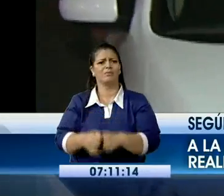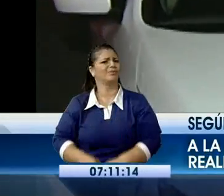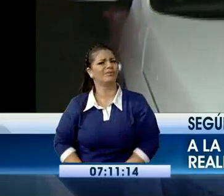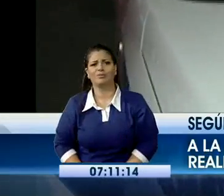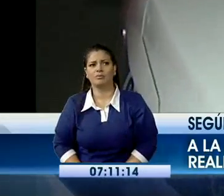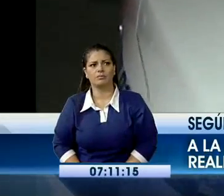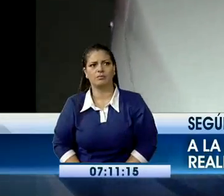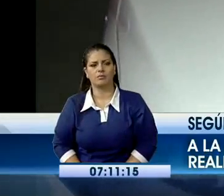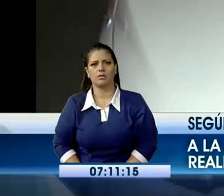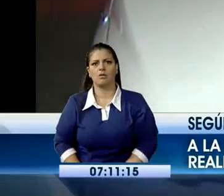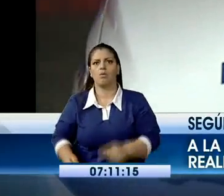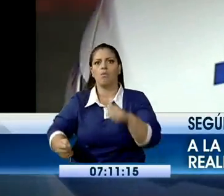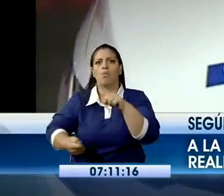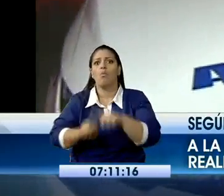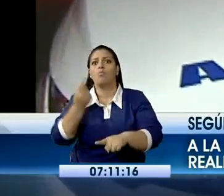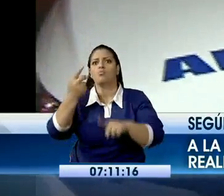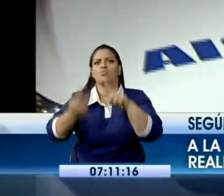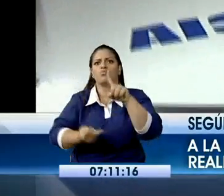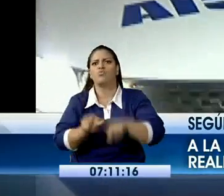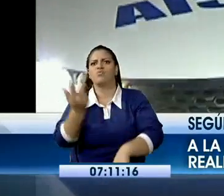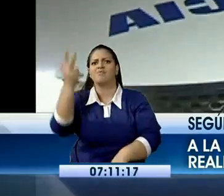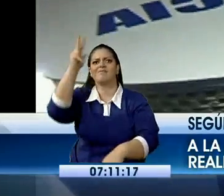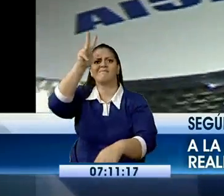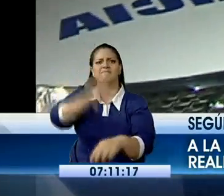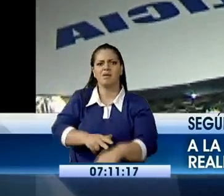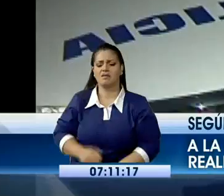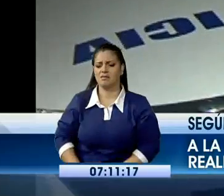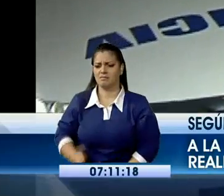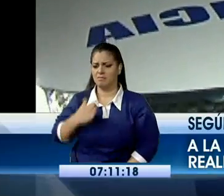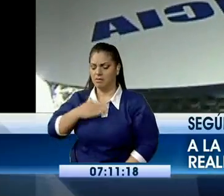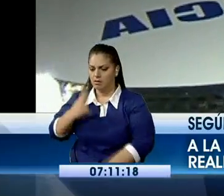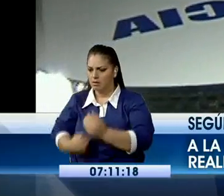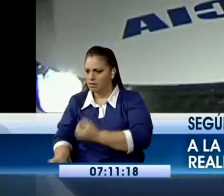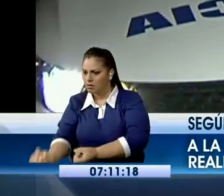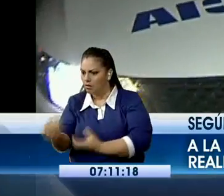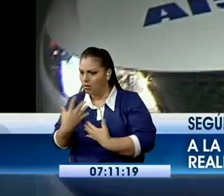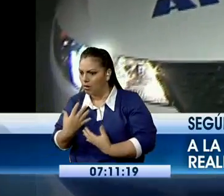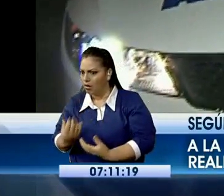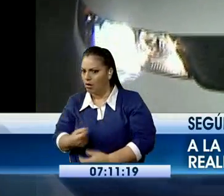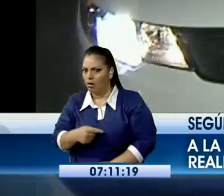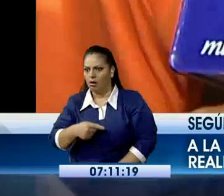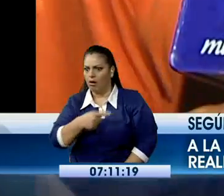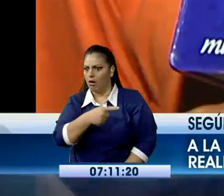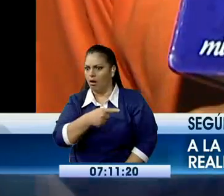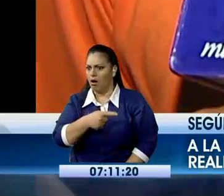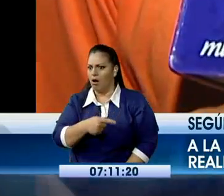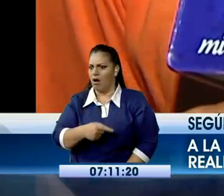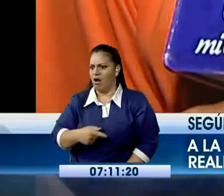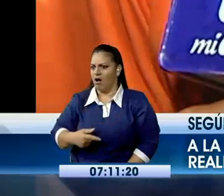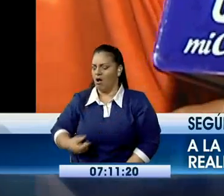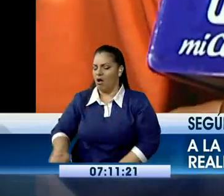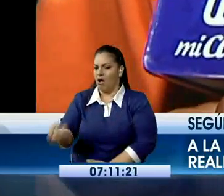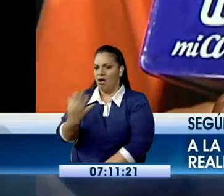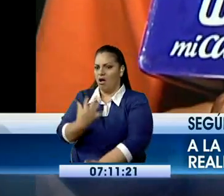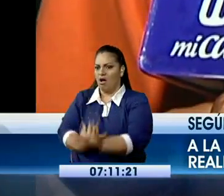que 3 veces me la estaba haciendo, oye, mi hija me ha estado diciendo hasta ahorita que estoy metido en el patrullero y me está conversando todas estas versiones, lo que la estaba